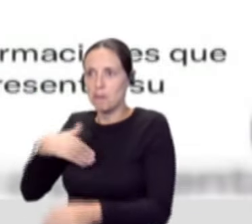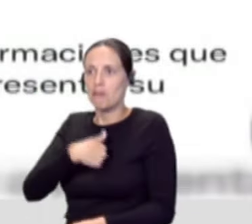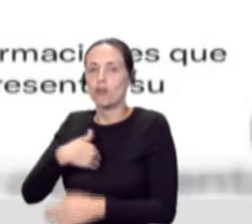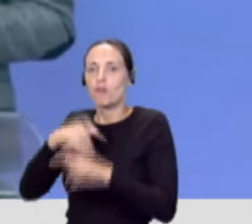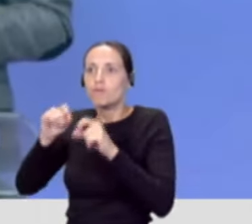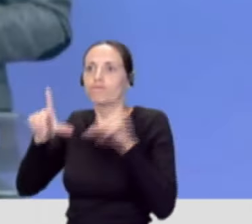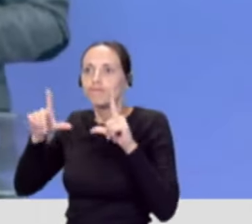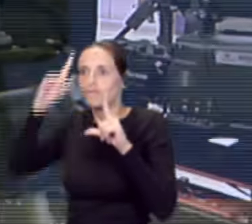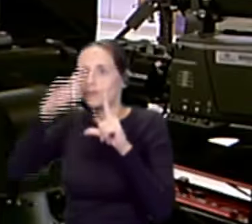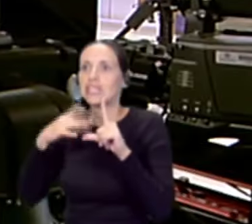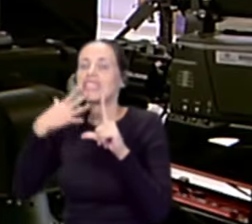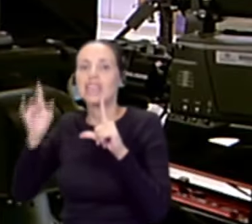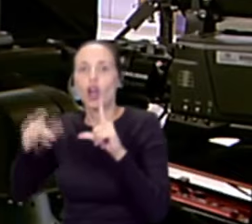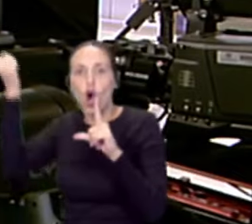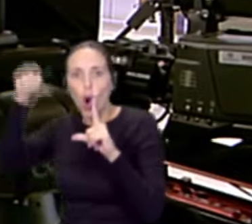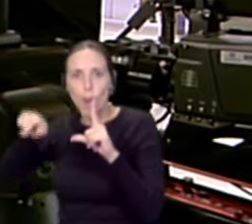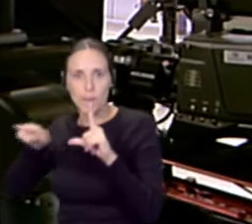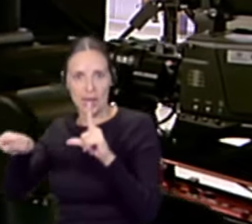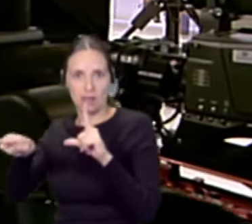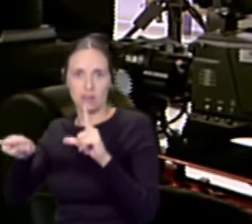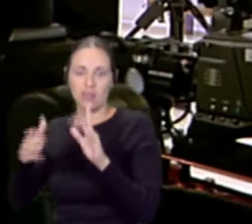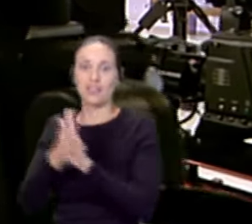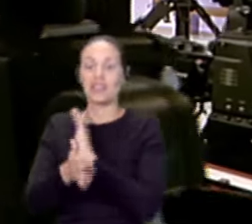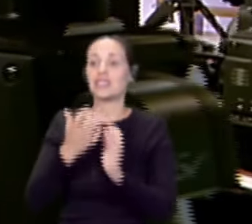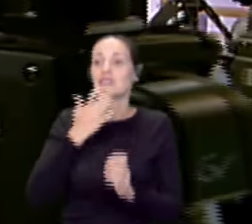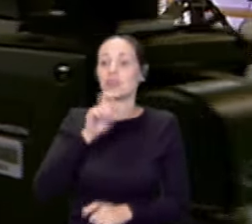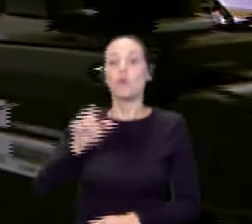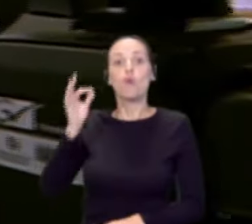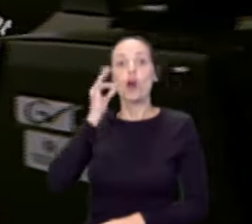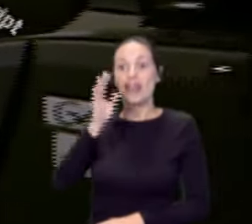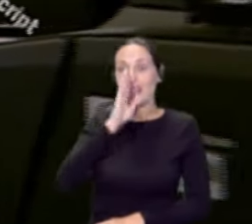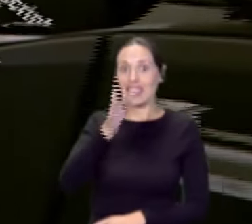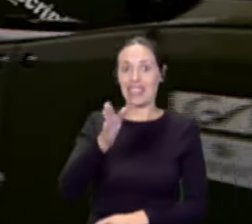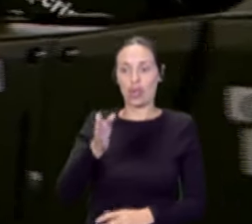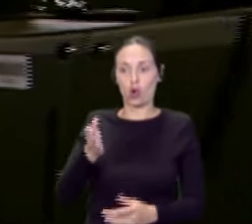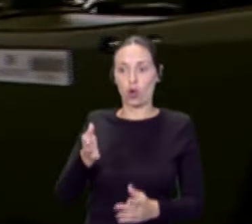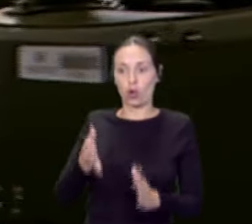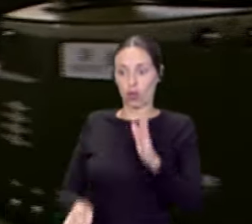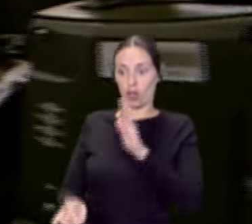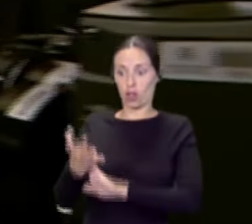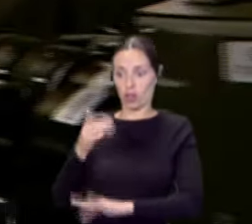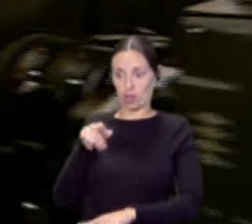cosas, las mujeres que somos heterosexuales, pues la verdad que nos dejan un poco